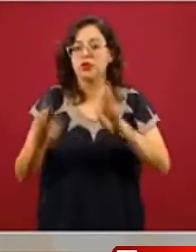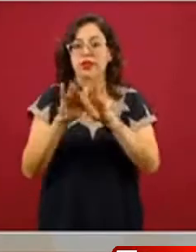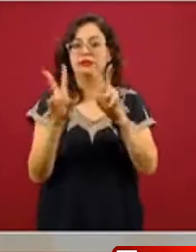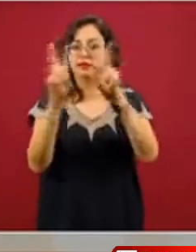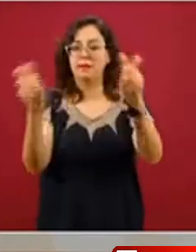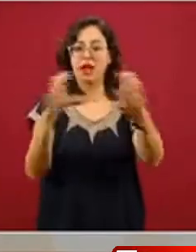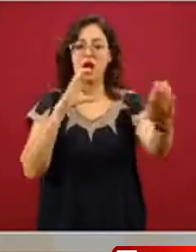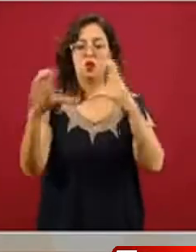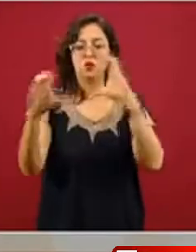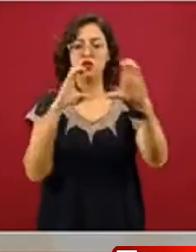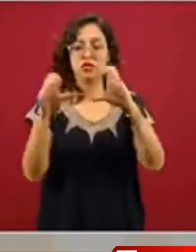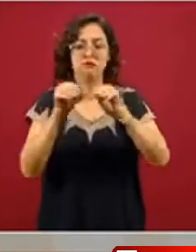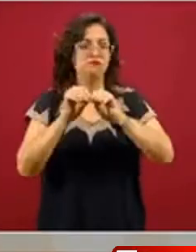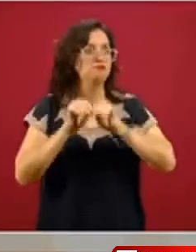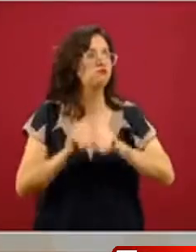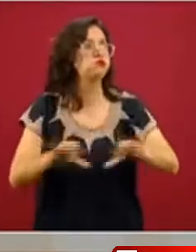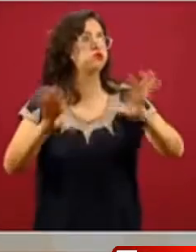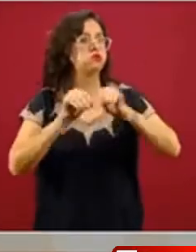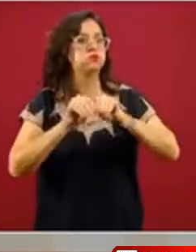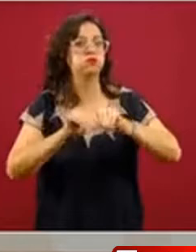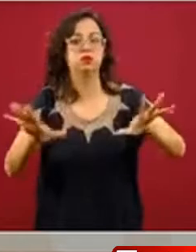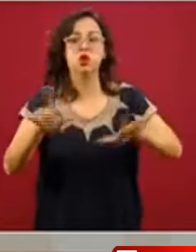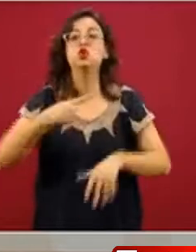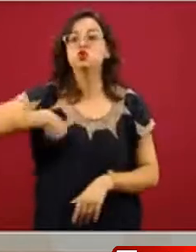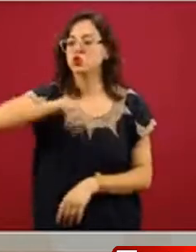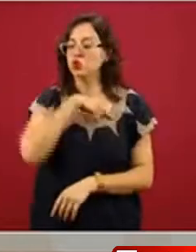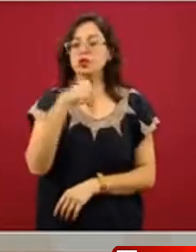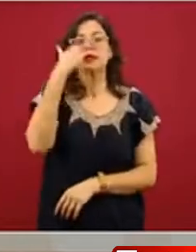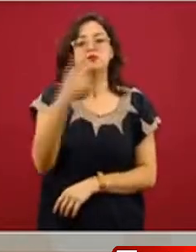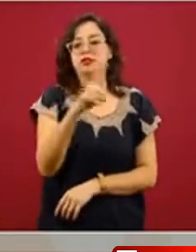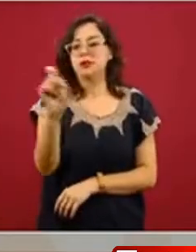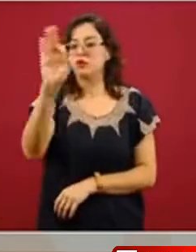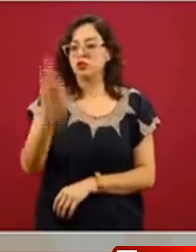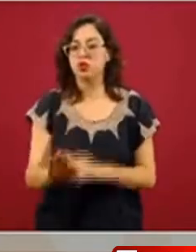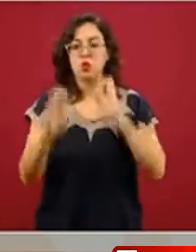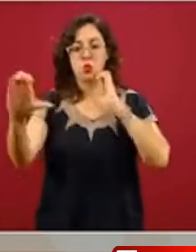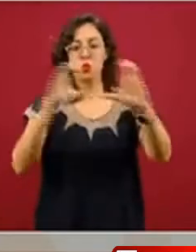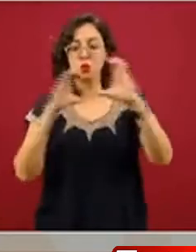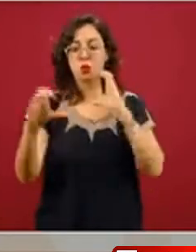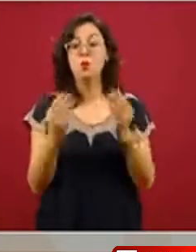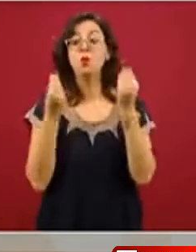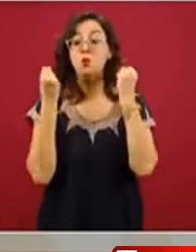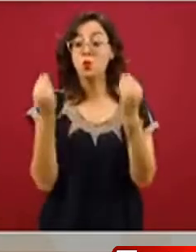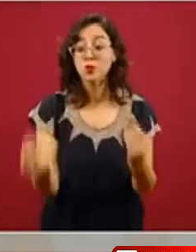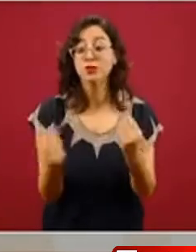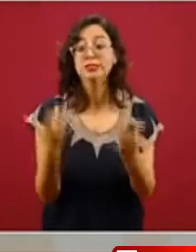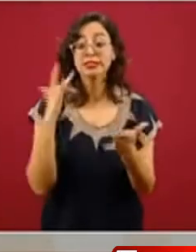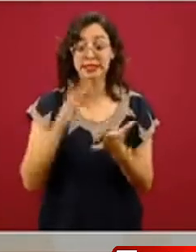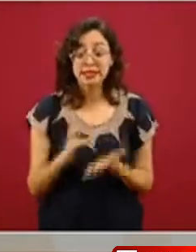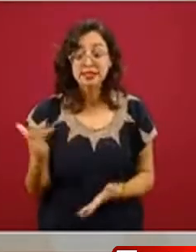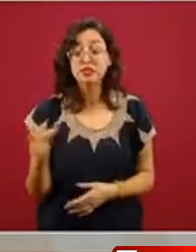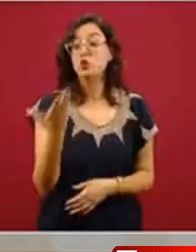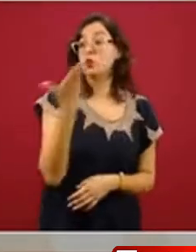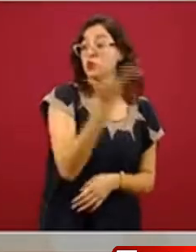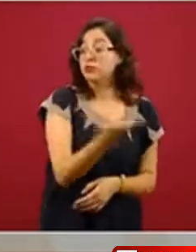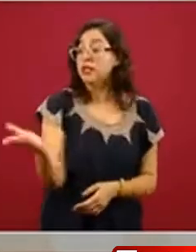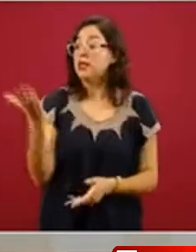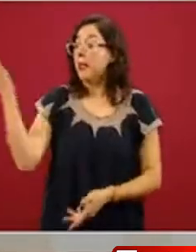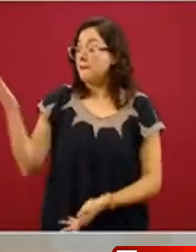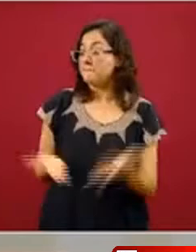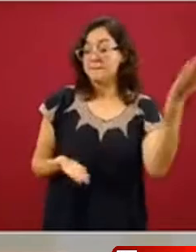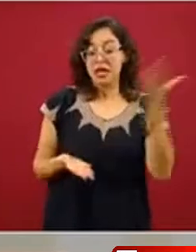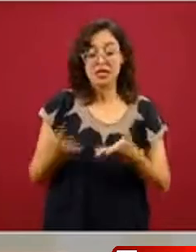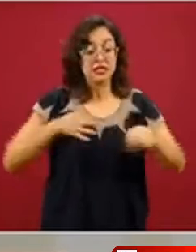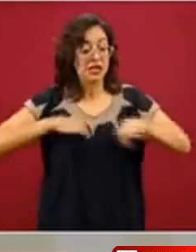es la comunicación. Queremos que haya total comunicación, y gracias, por cierto, porque por su ayuda, por su trabajo